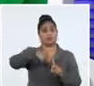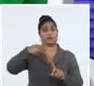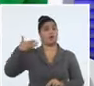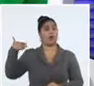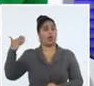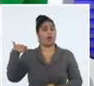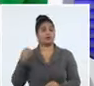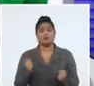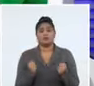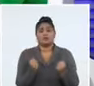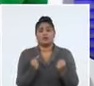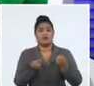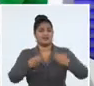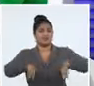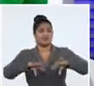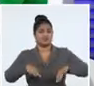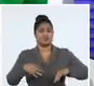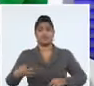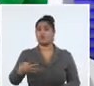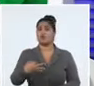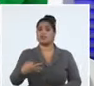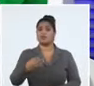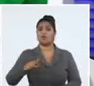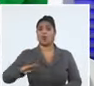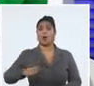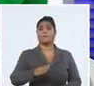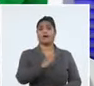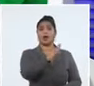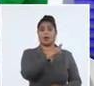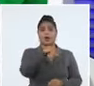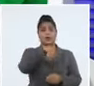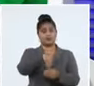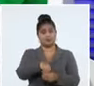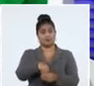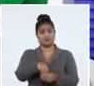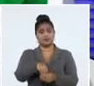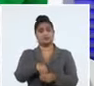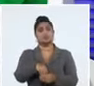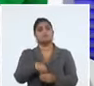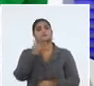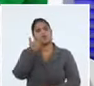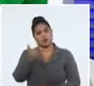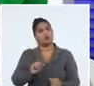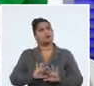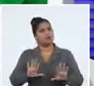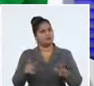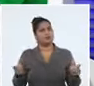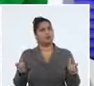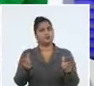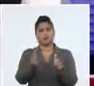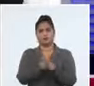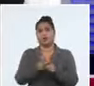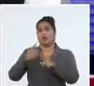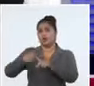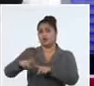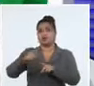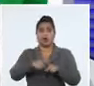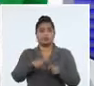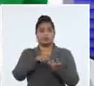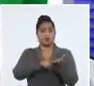sobre todo, y realmente se aprecia una reducción, igual que en muchas provincias ha trabajado duro de